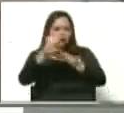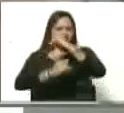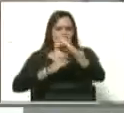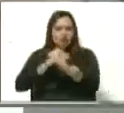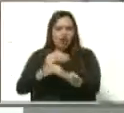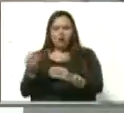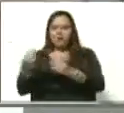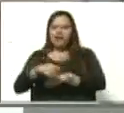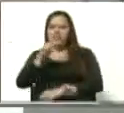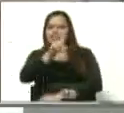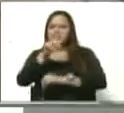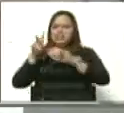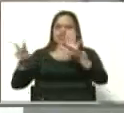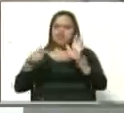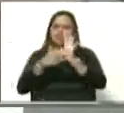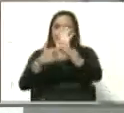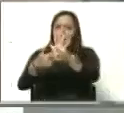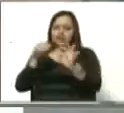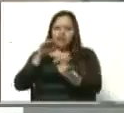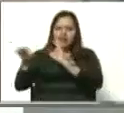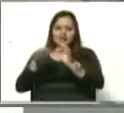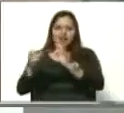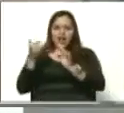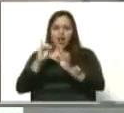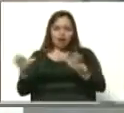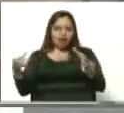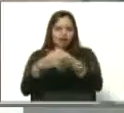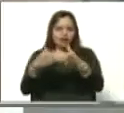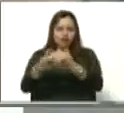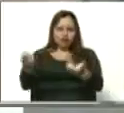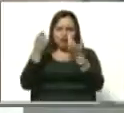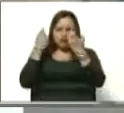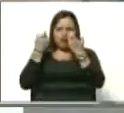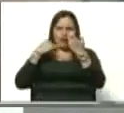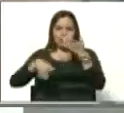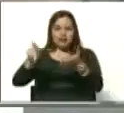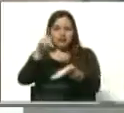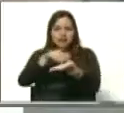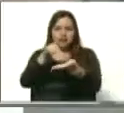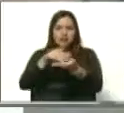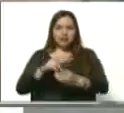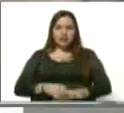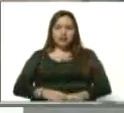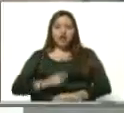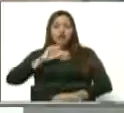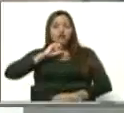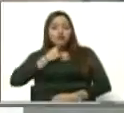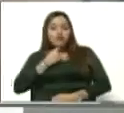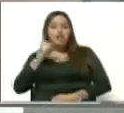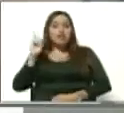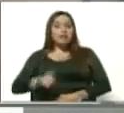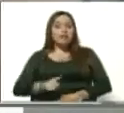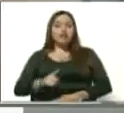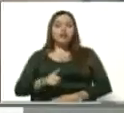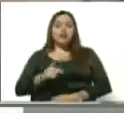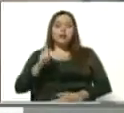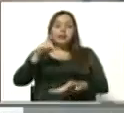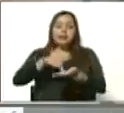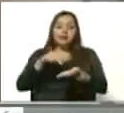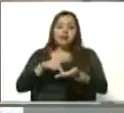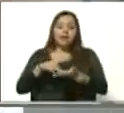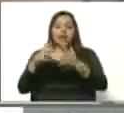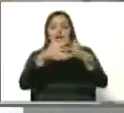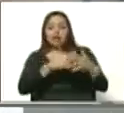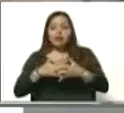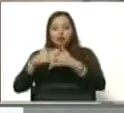17 espectáculos. Tenemos un eje de formación donde va a participar Rusia y va a participar Estados Unidos, Argentina y